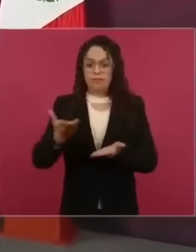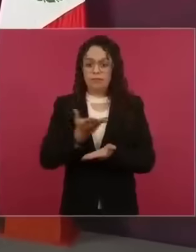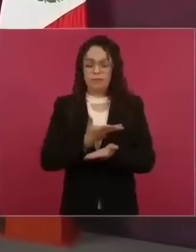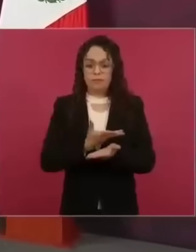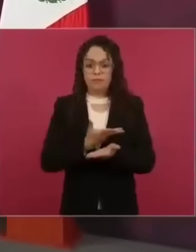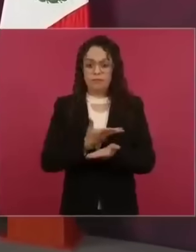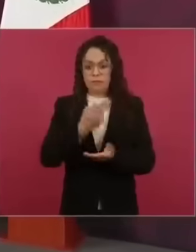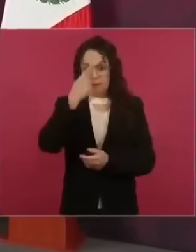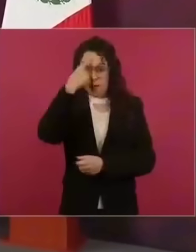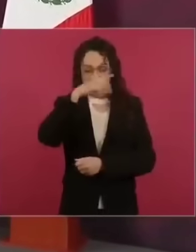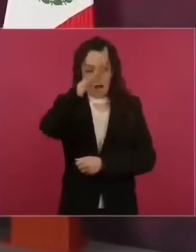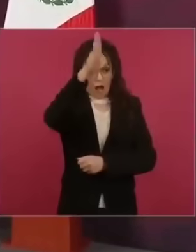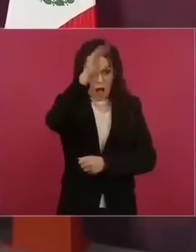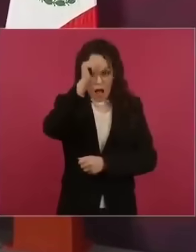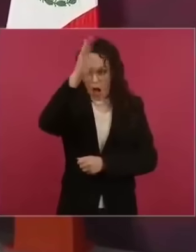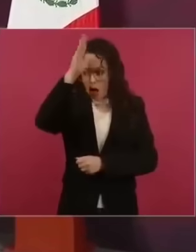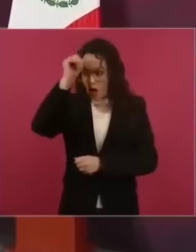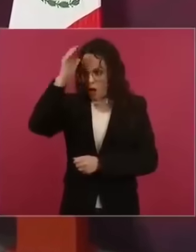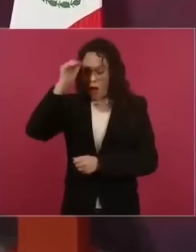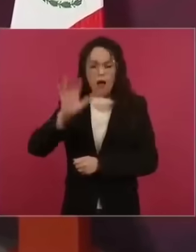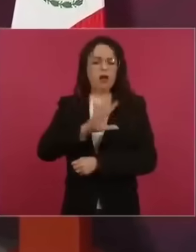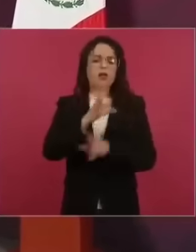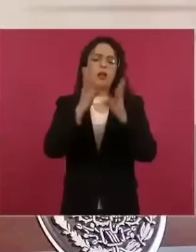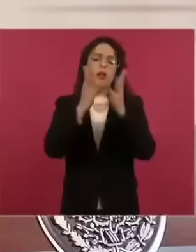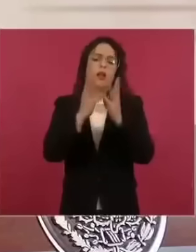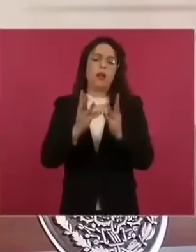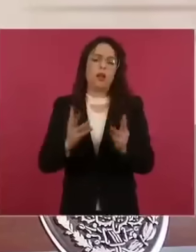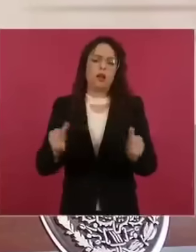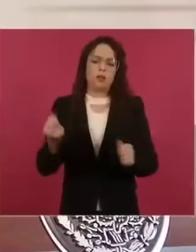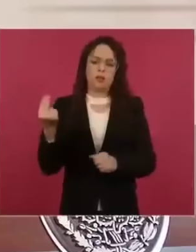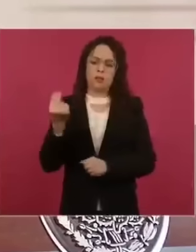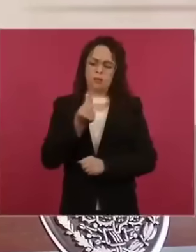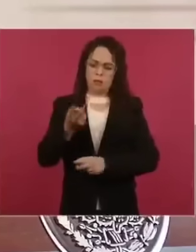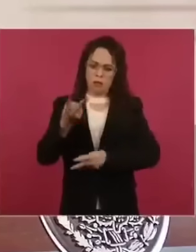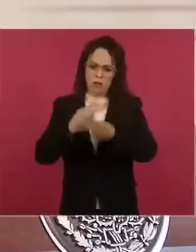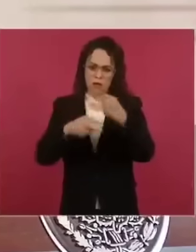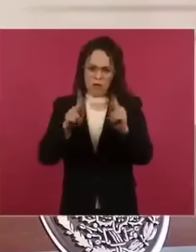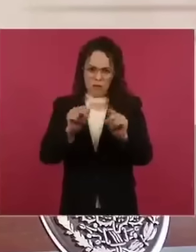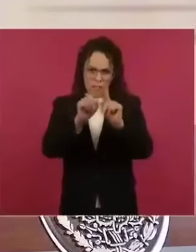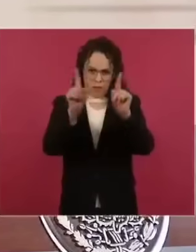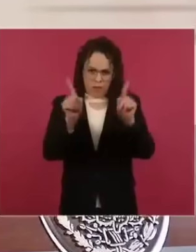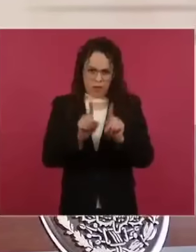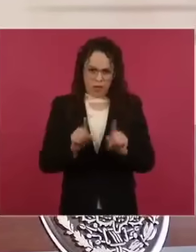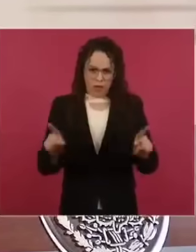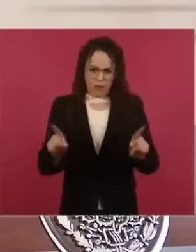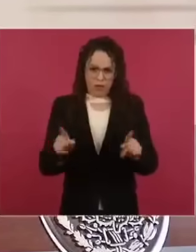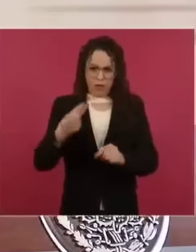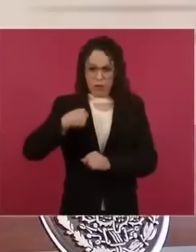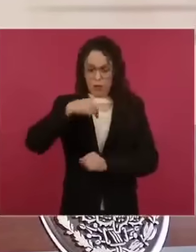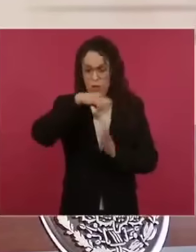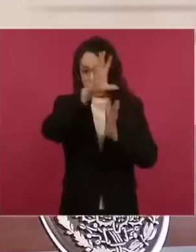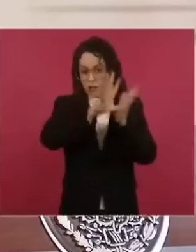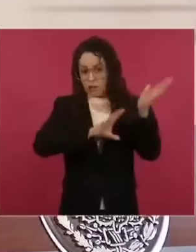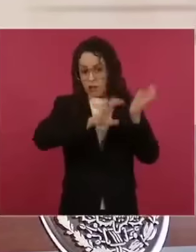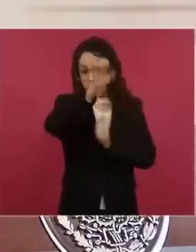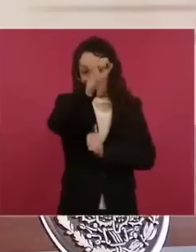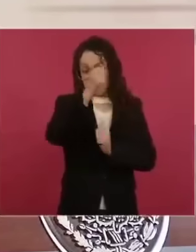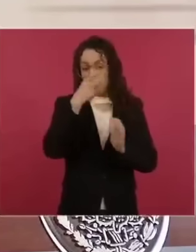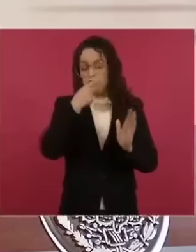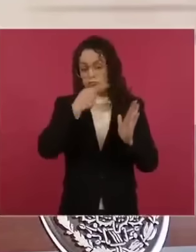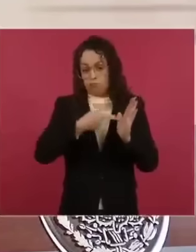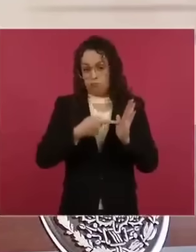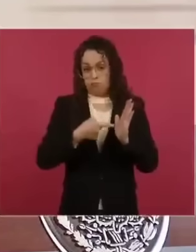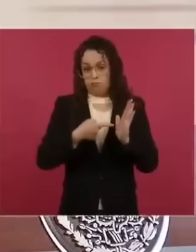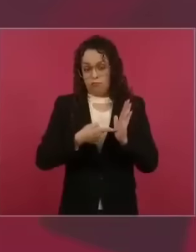sexenios pasados a nadie le interesó ni a ni a gente de izquierda ni a gente de derecha le portó lo que